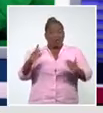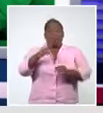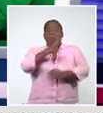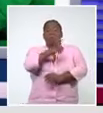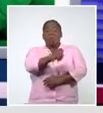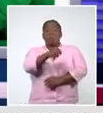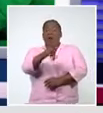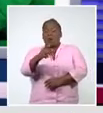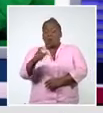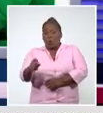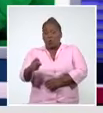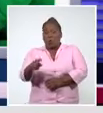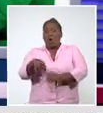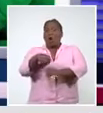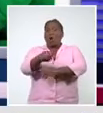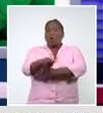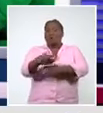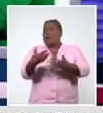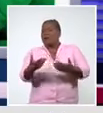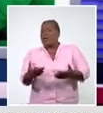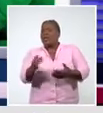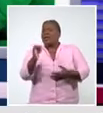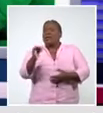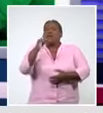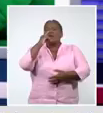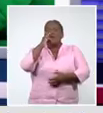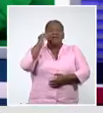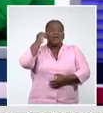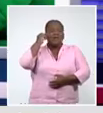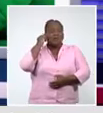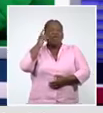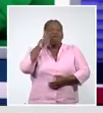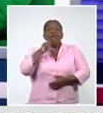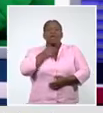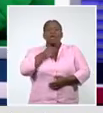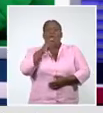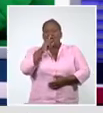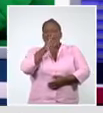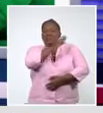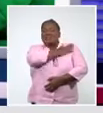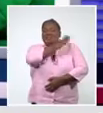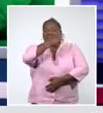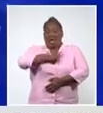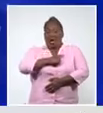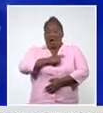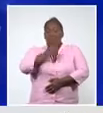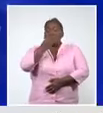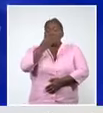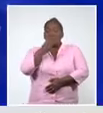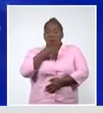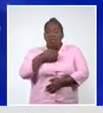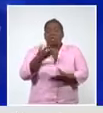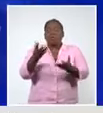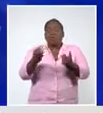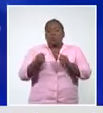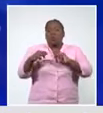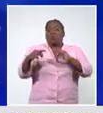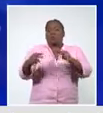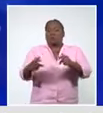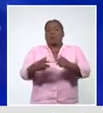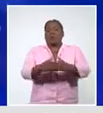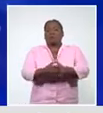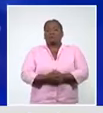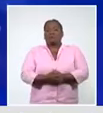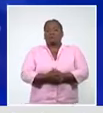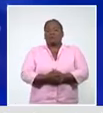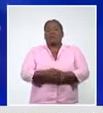gripal. Y todos los años hay que volvértelo a poner porque lo puedes adquirir nuevamente. Doctor, otra